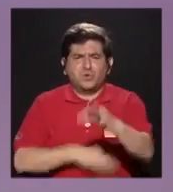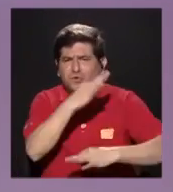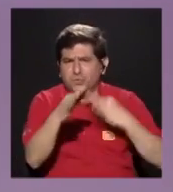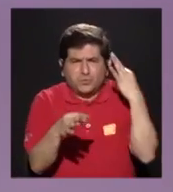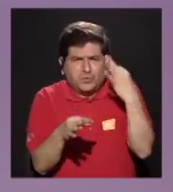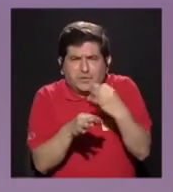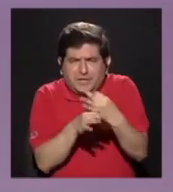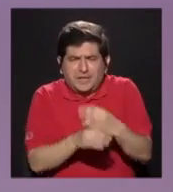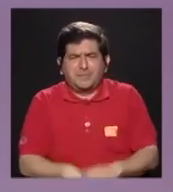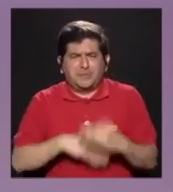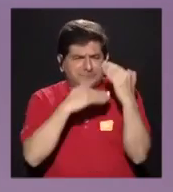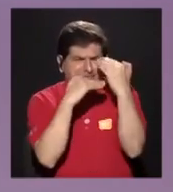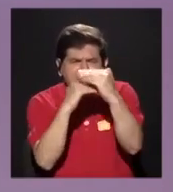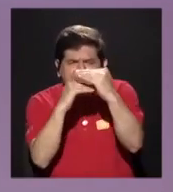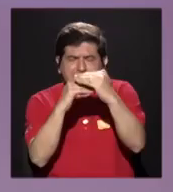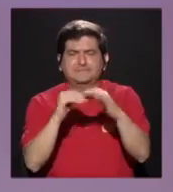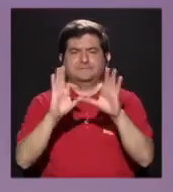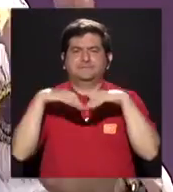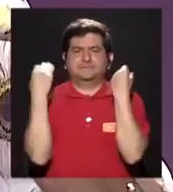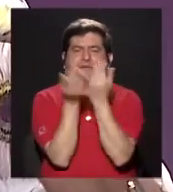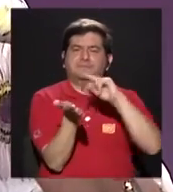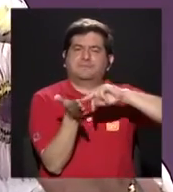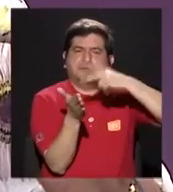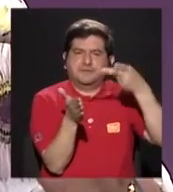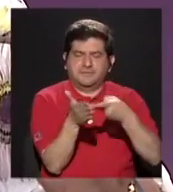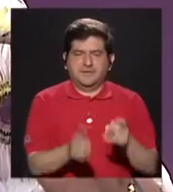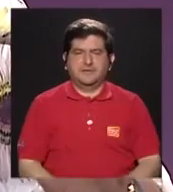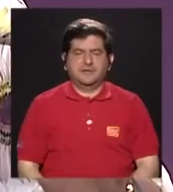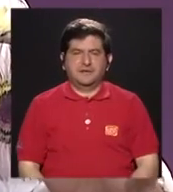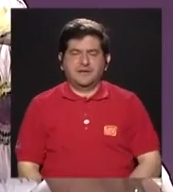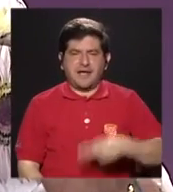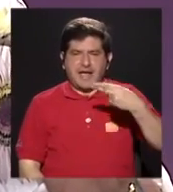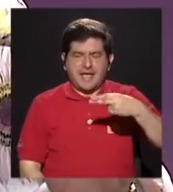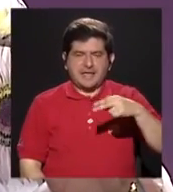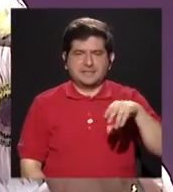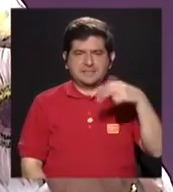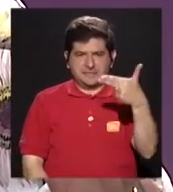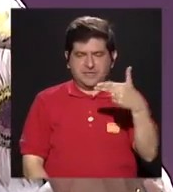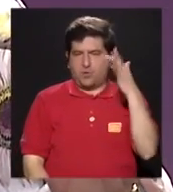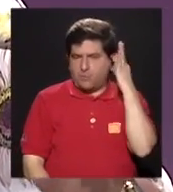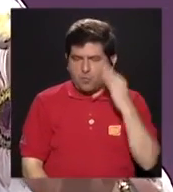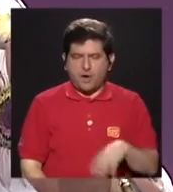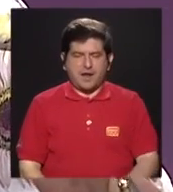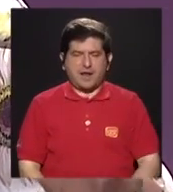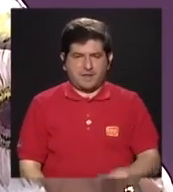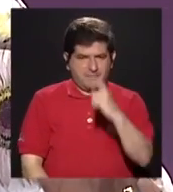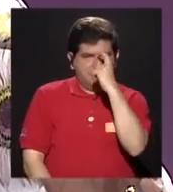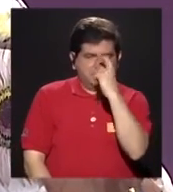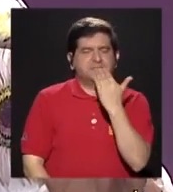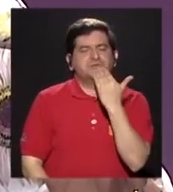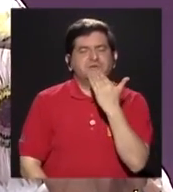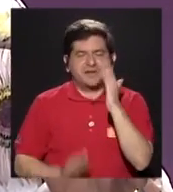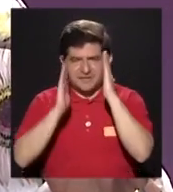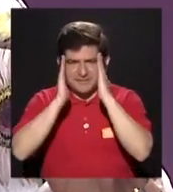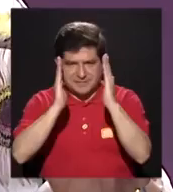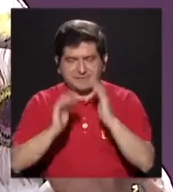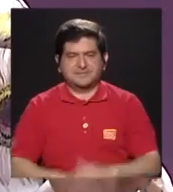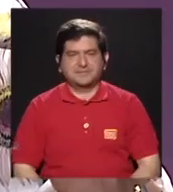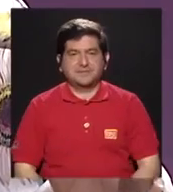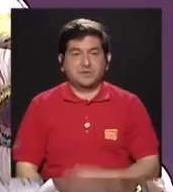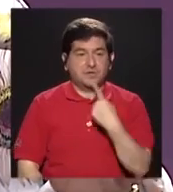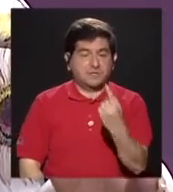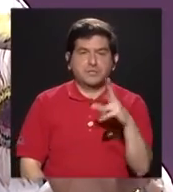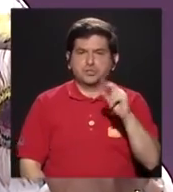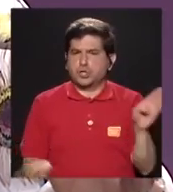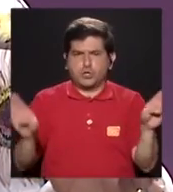un concepto muy limitado de lo que la familia doña heysel chacón descaso muchas gracias heysel por acompañarnos en irreverencias ella dice que